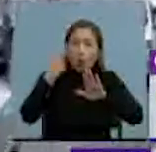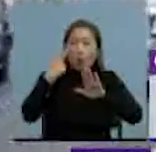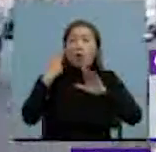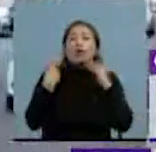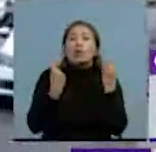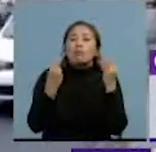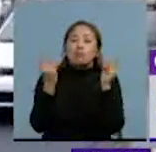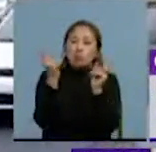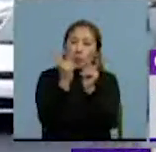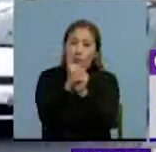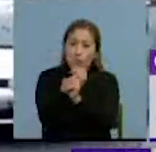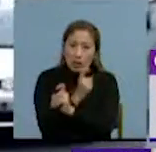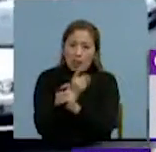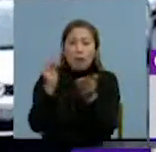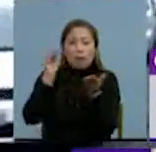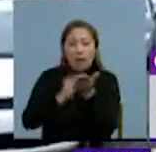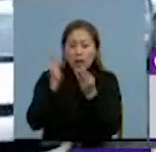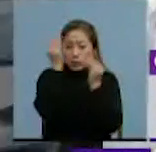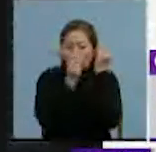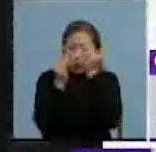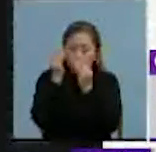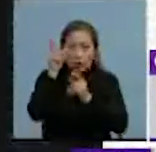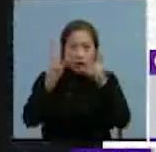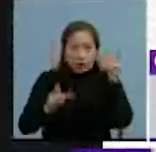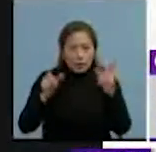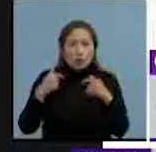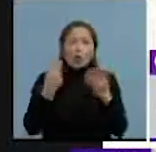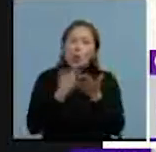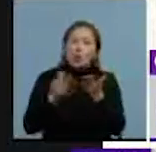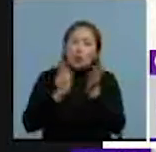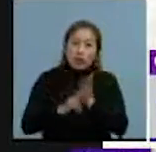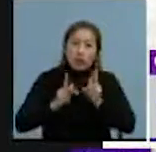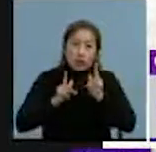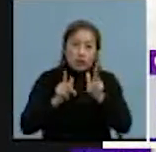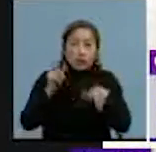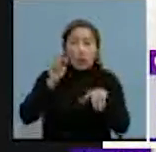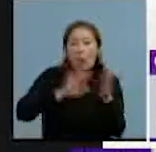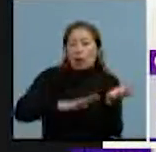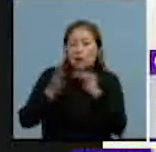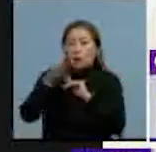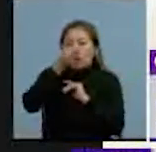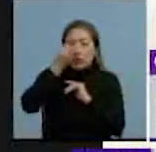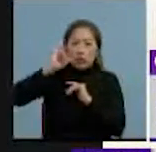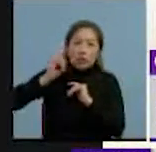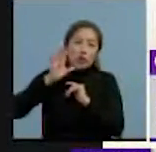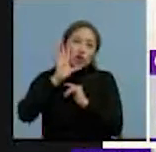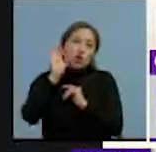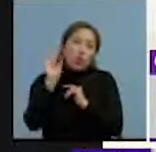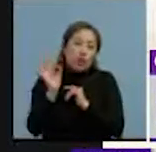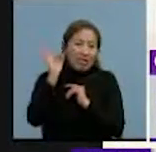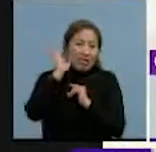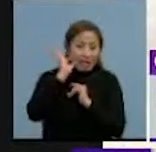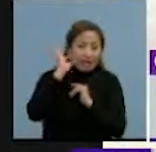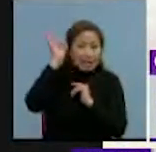una mayor preocupación en todos los sectores. Reiteramos, entre 29,50 y